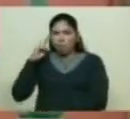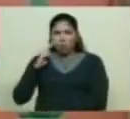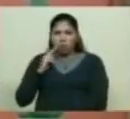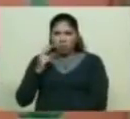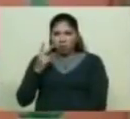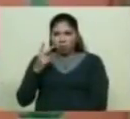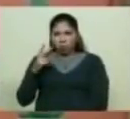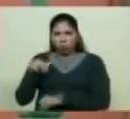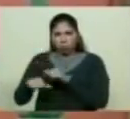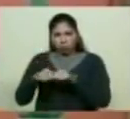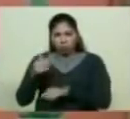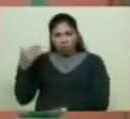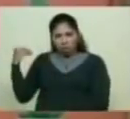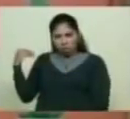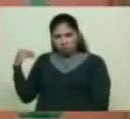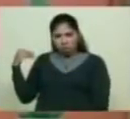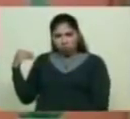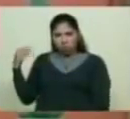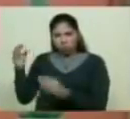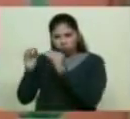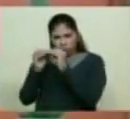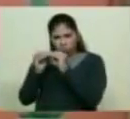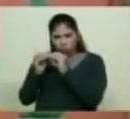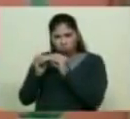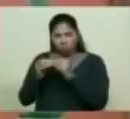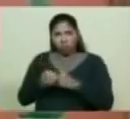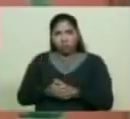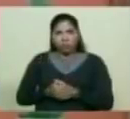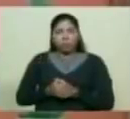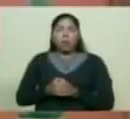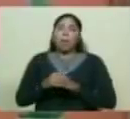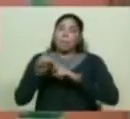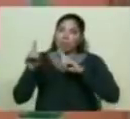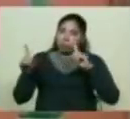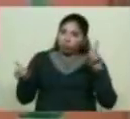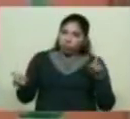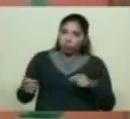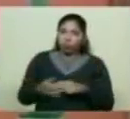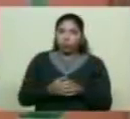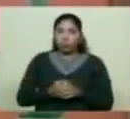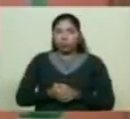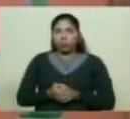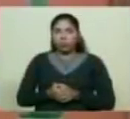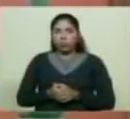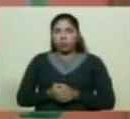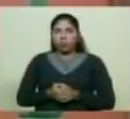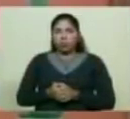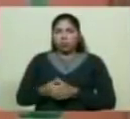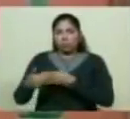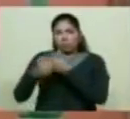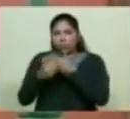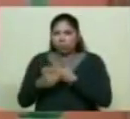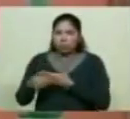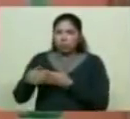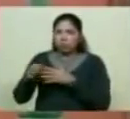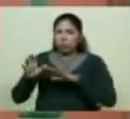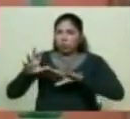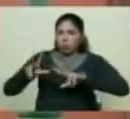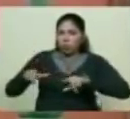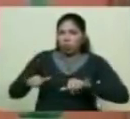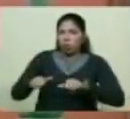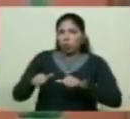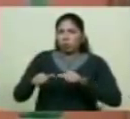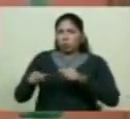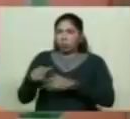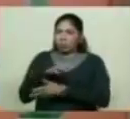nos enseñaba el es que acaso el combate contra la especulación criminal a través de la